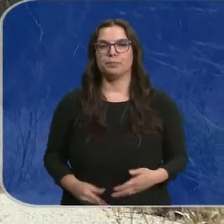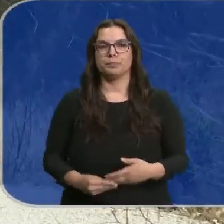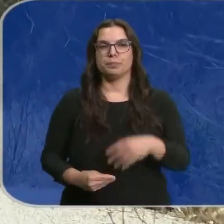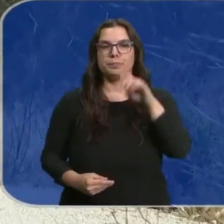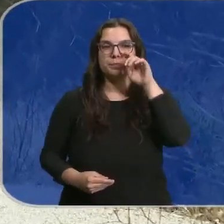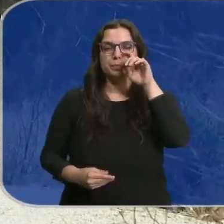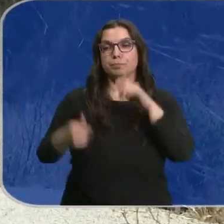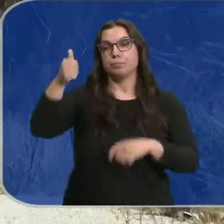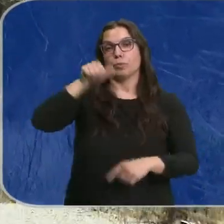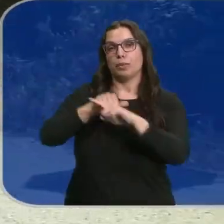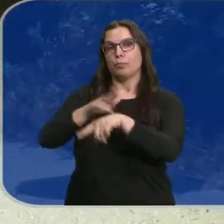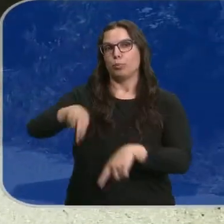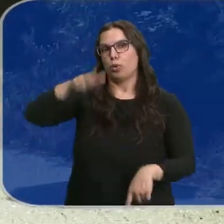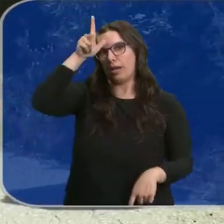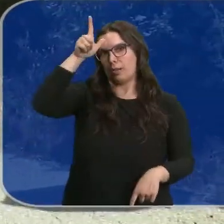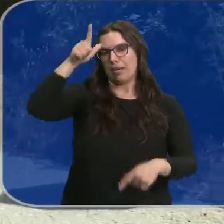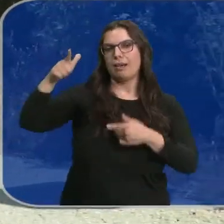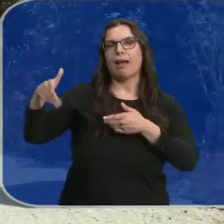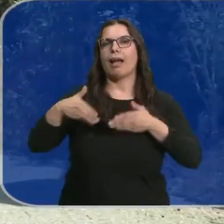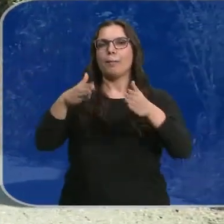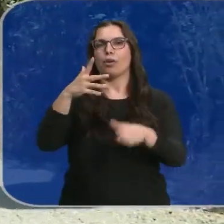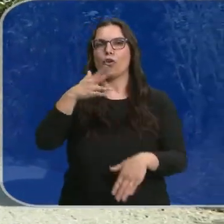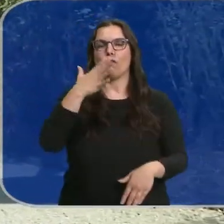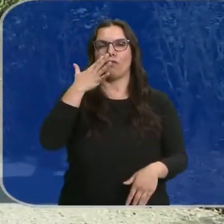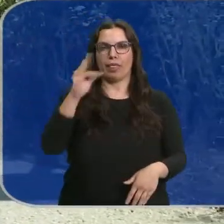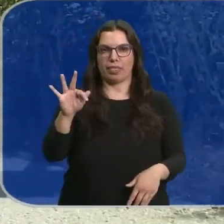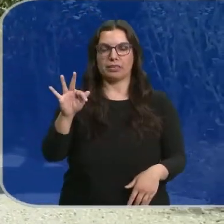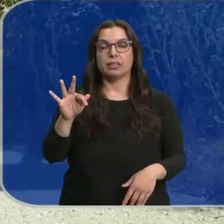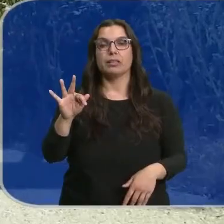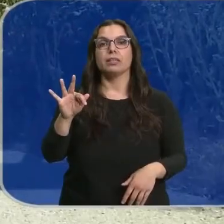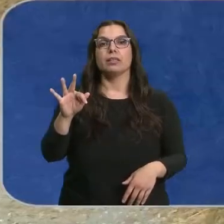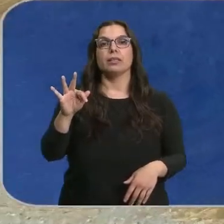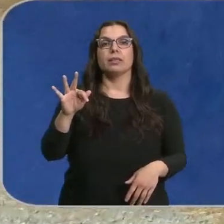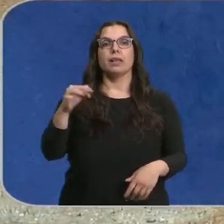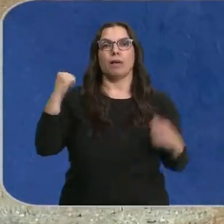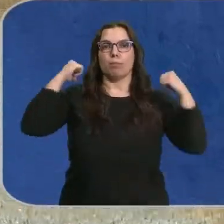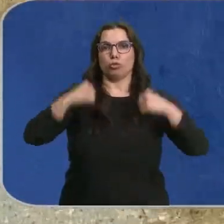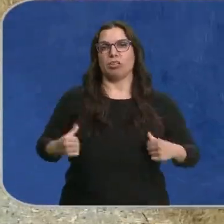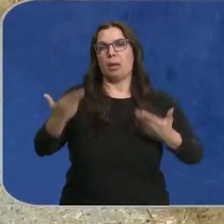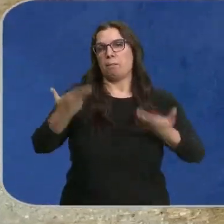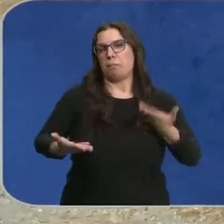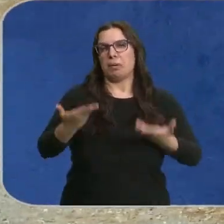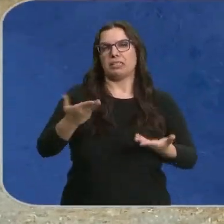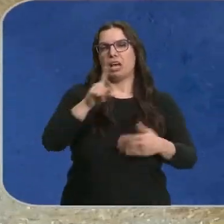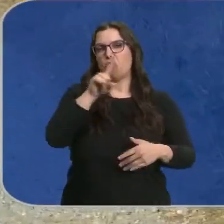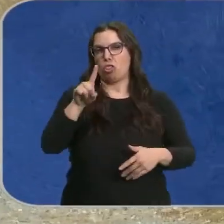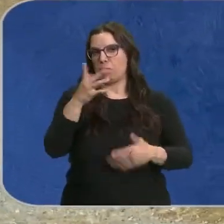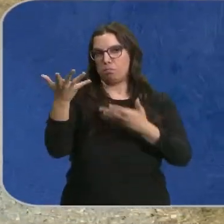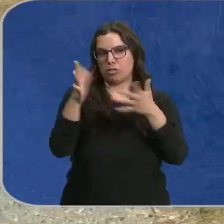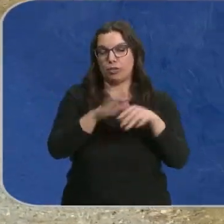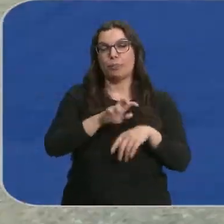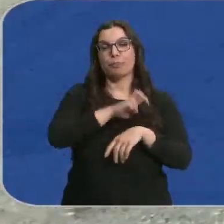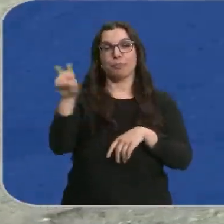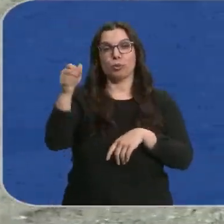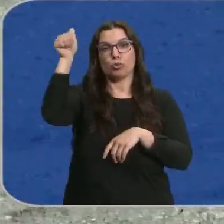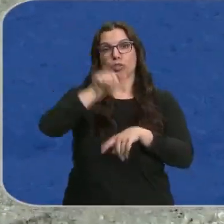Dito es alemán y está haciendo el Camino de Santiago francés desde Saint-Pied-de-Port, portando una mochila de unos 11 kilos. Como él, Pablo